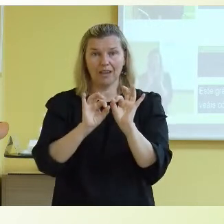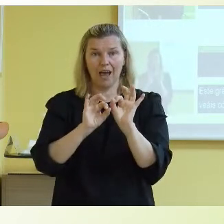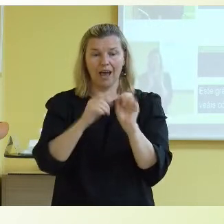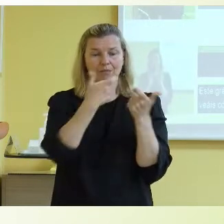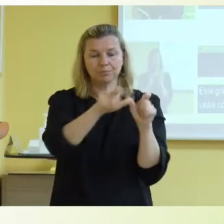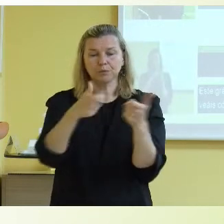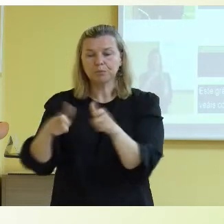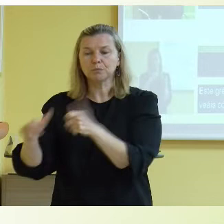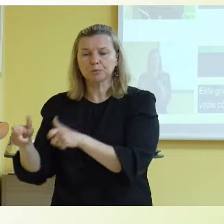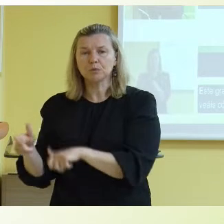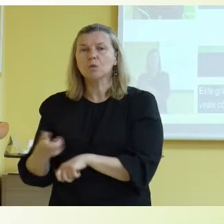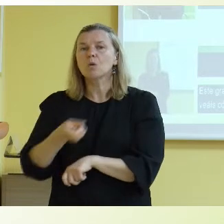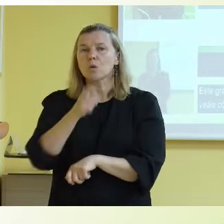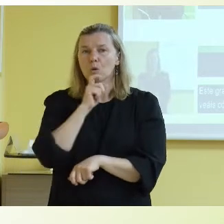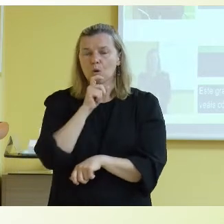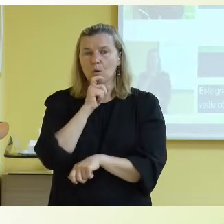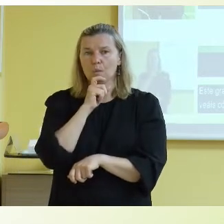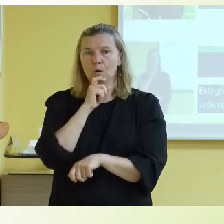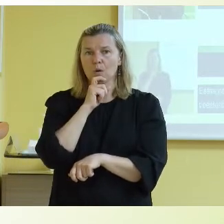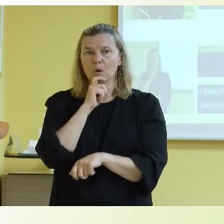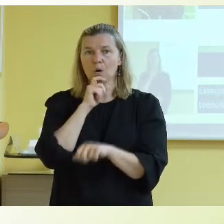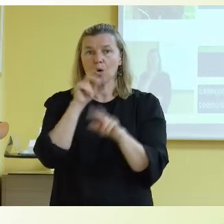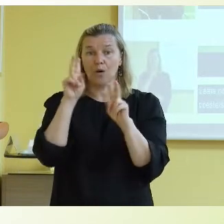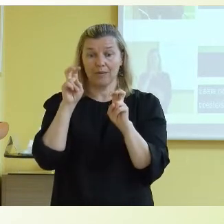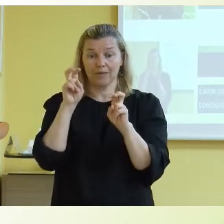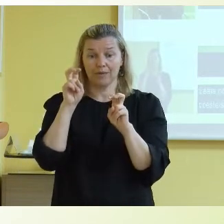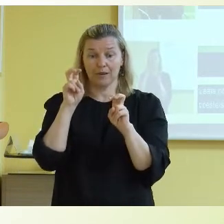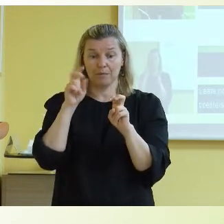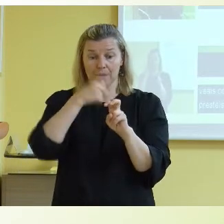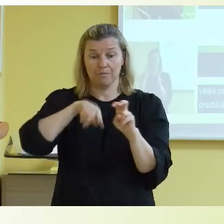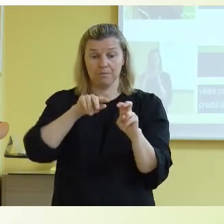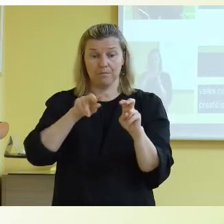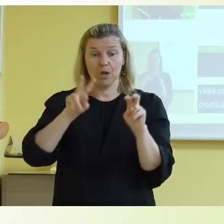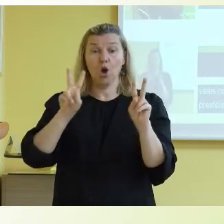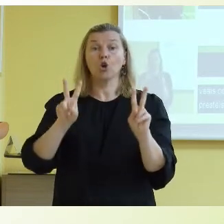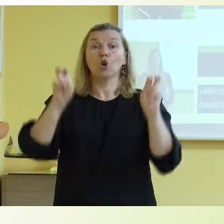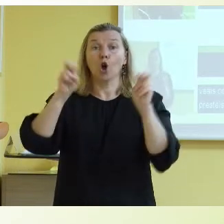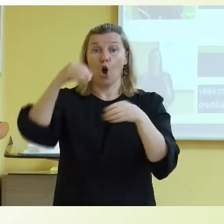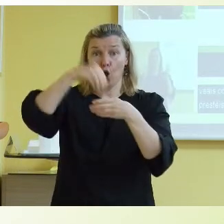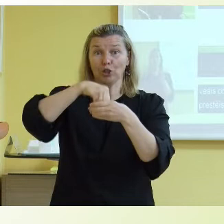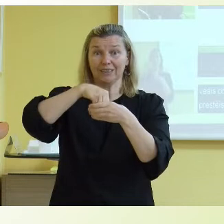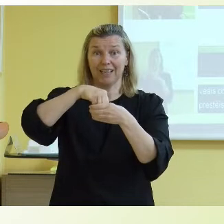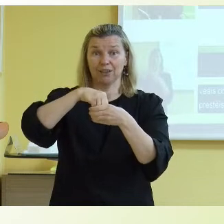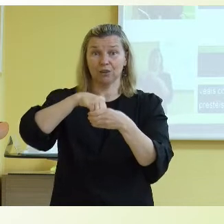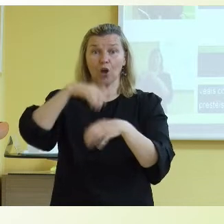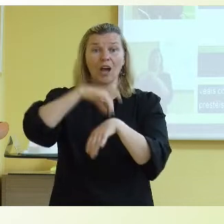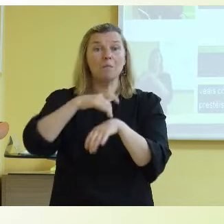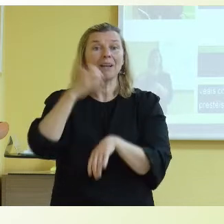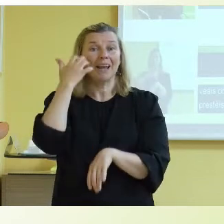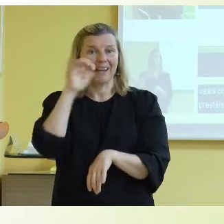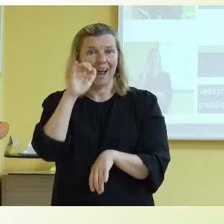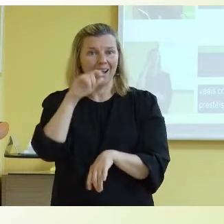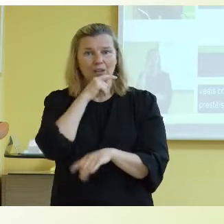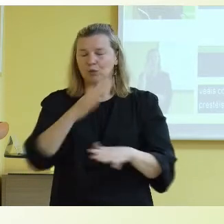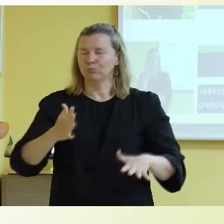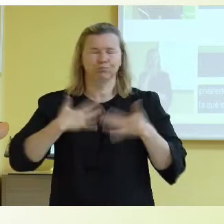digamos cómo se gradúan los porcentajes de lo que estamos viendo en un contexto de enfermedades raras. ¿Qué es lo que nos choca? Un